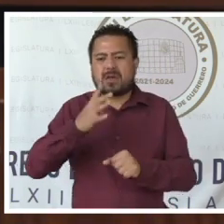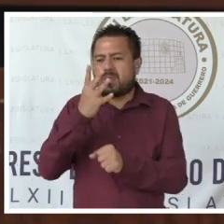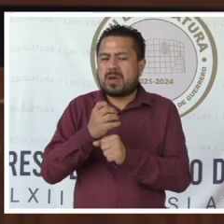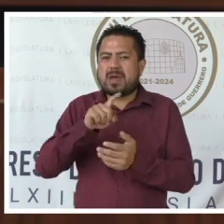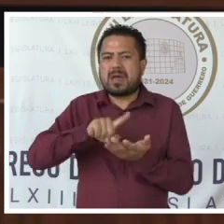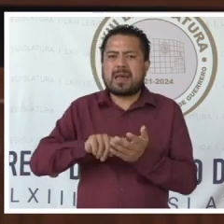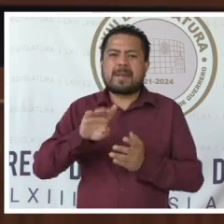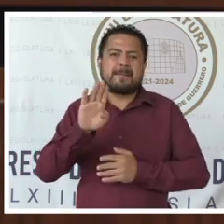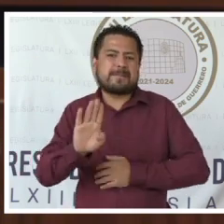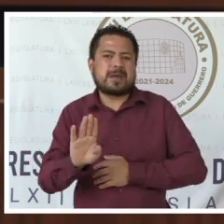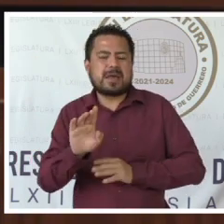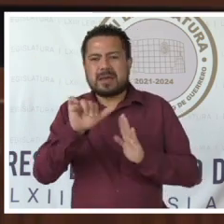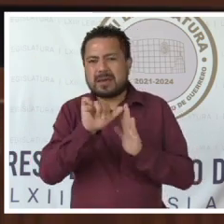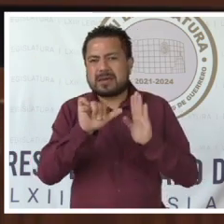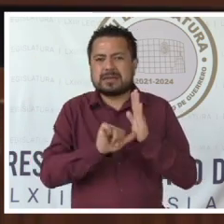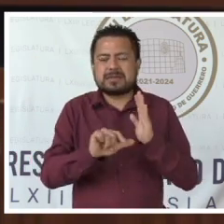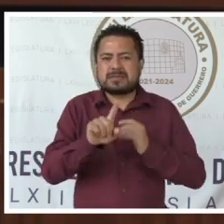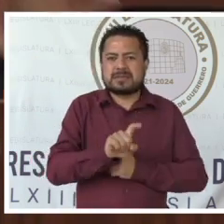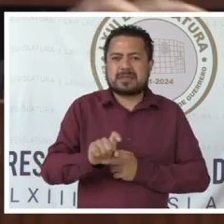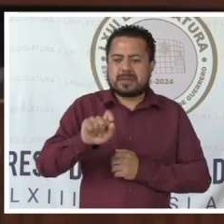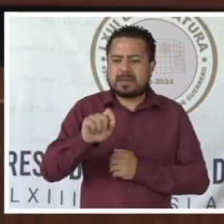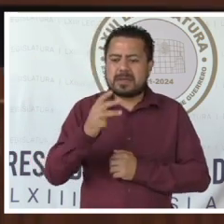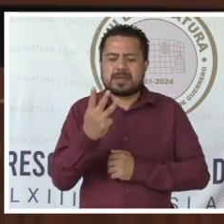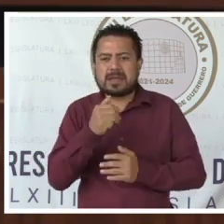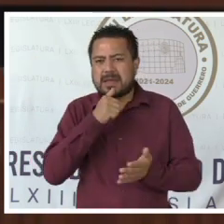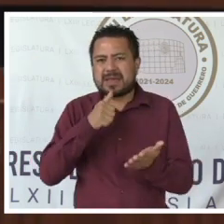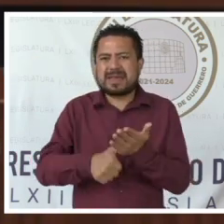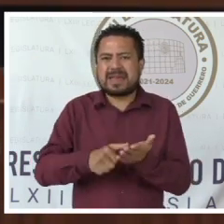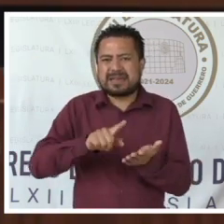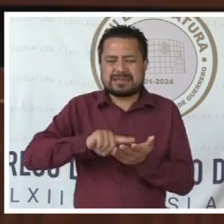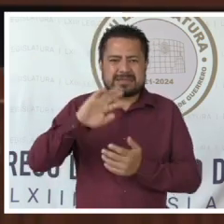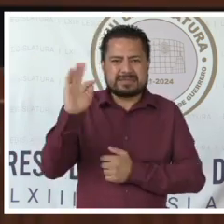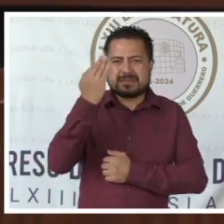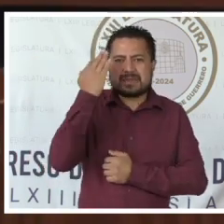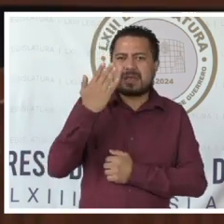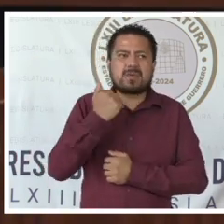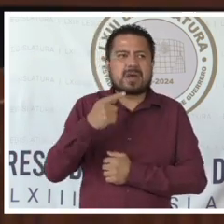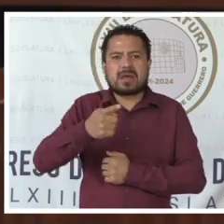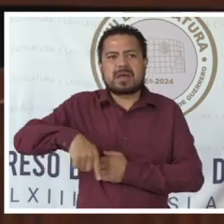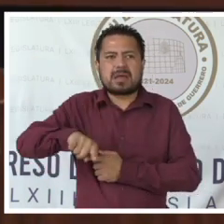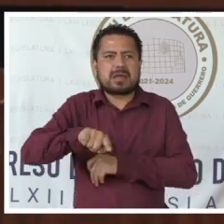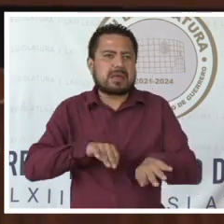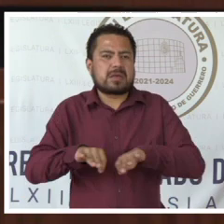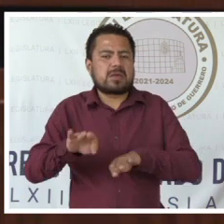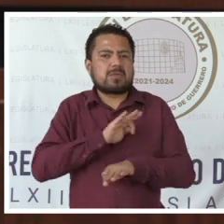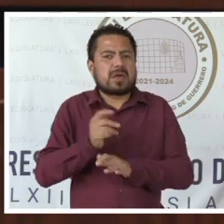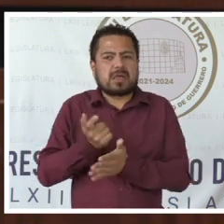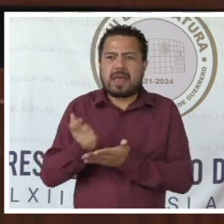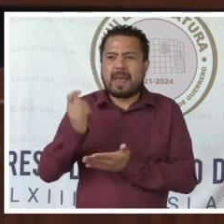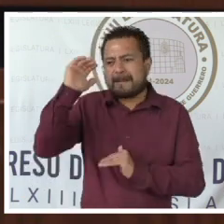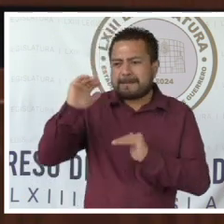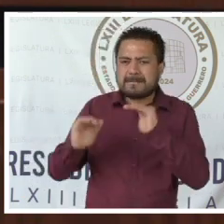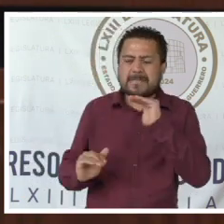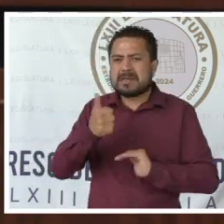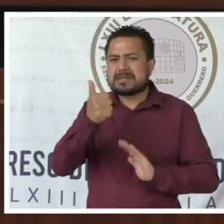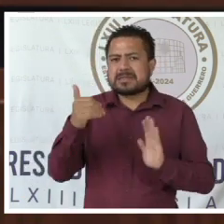cuarta apartado B del artículo 123 de la Carta Magna. Ningún trabajador puede percibir menos